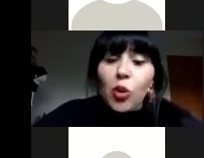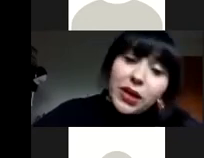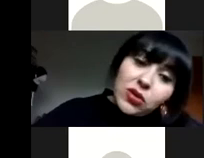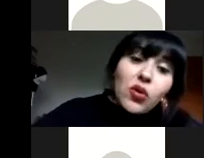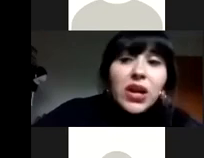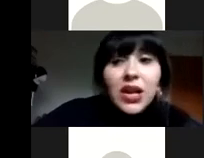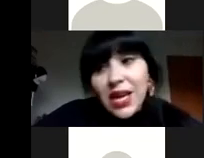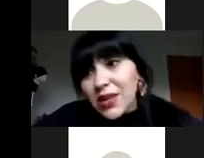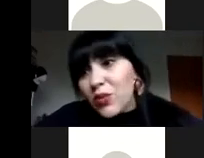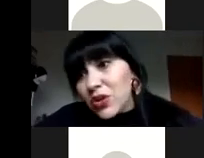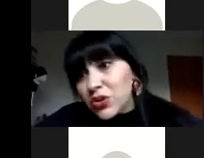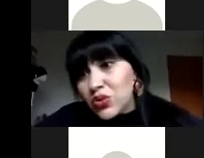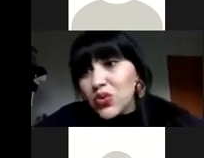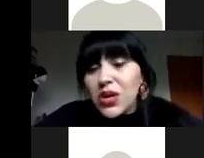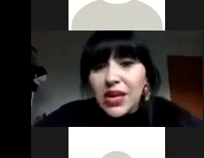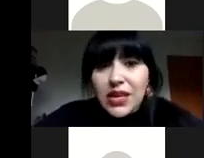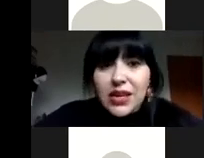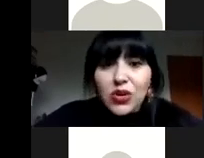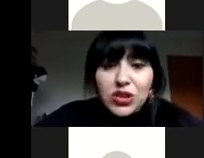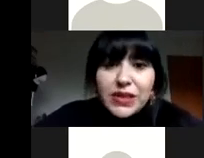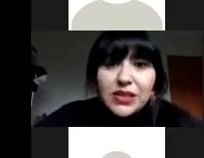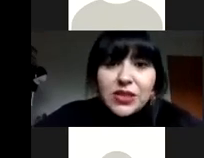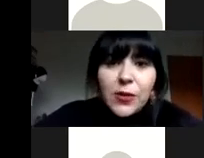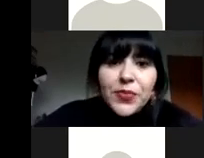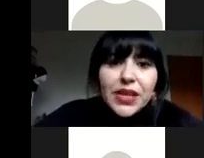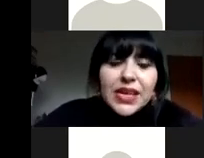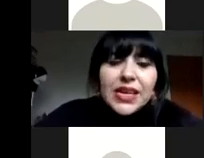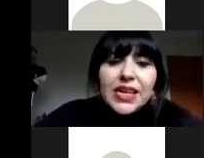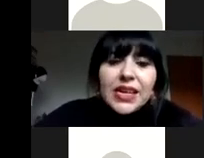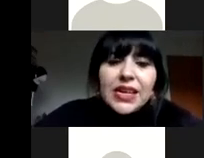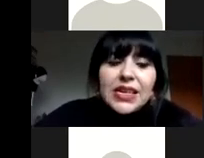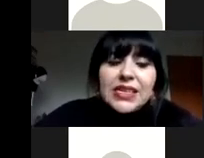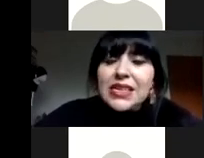o mito o realidad, de acuerdo a su conocimiento.